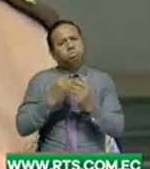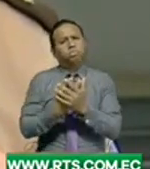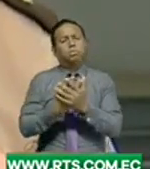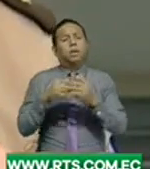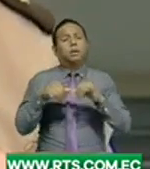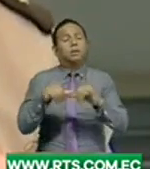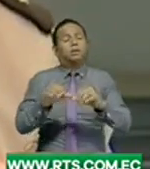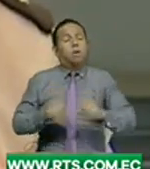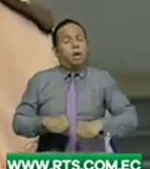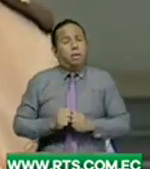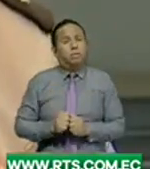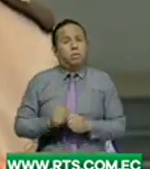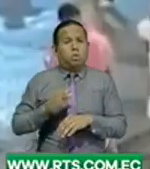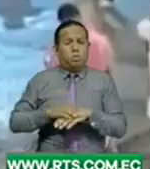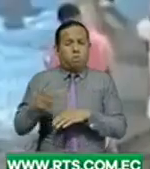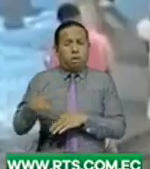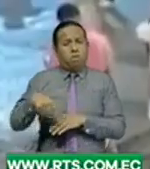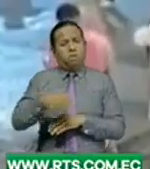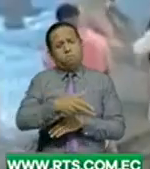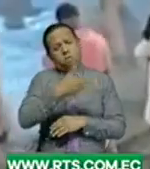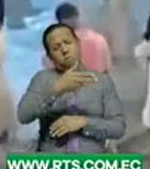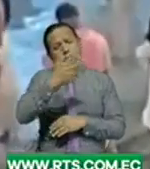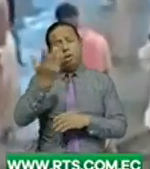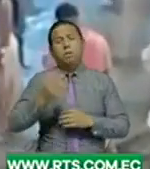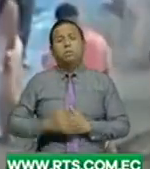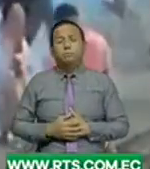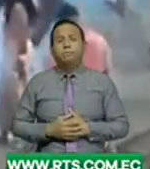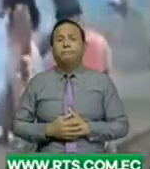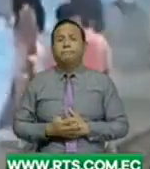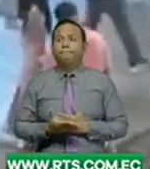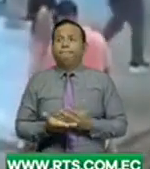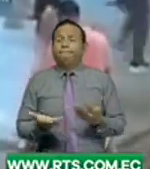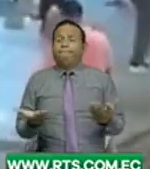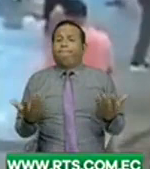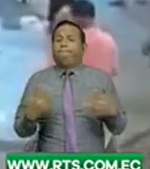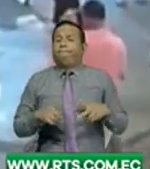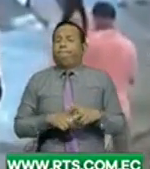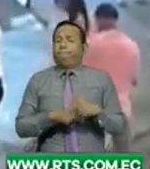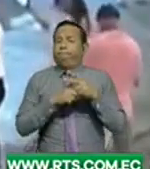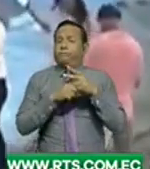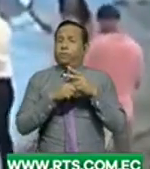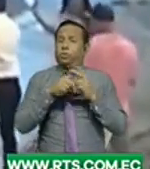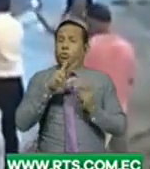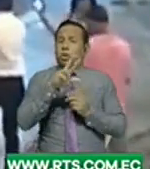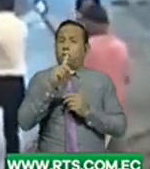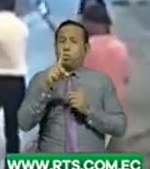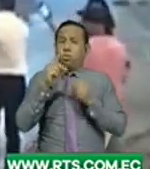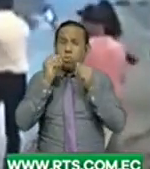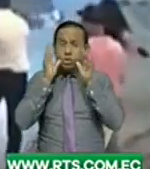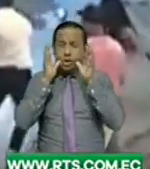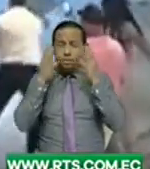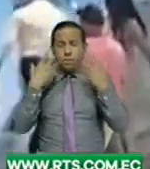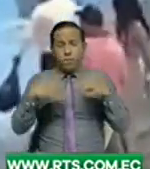hecho delictivo. Saldo inicial del 31 y sus otros truenos.